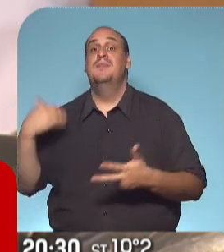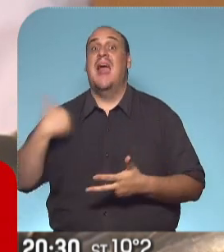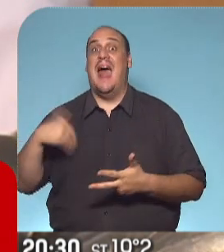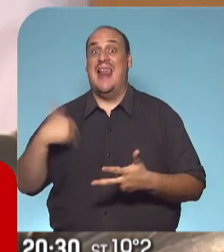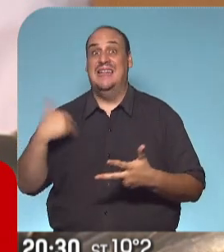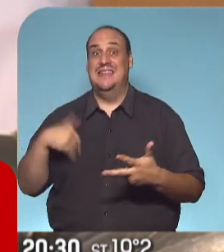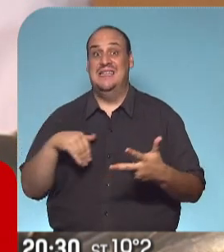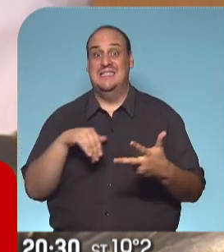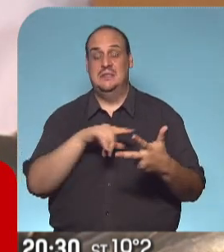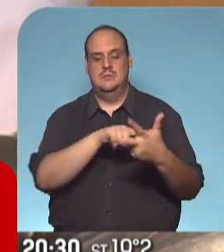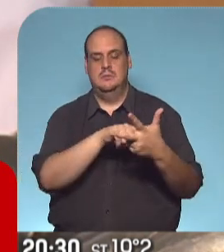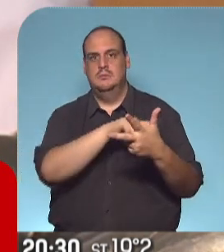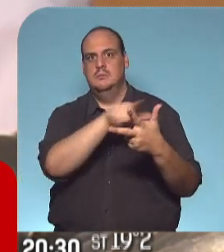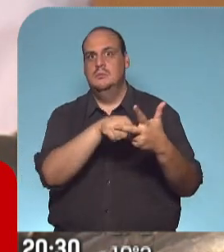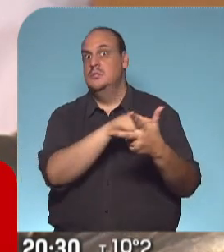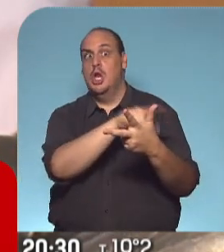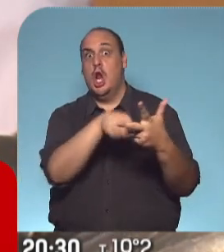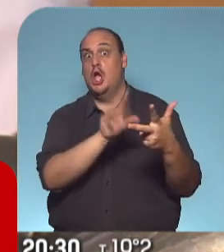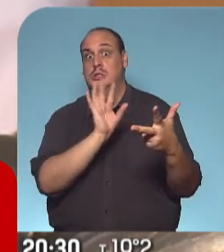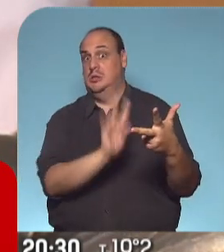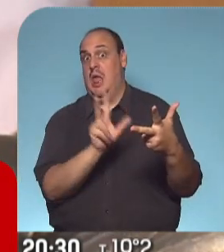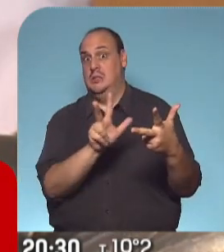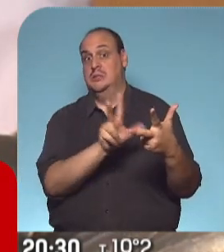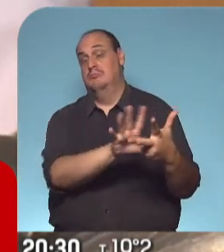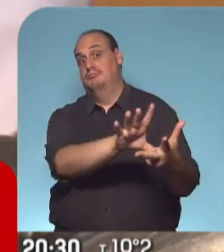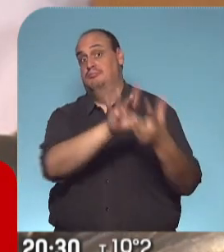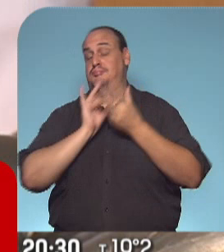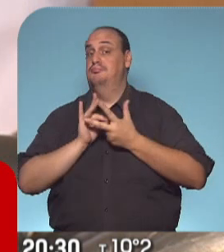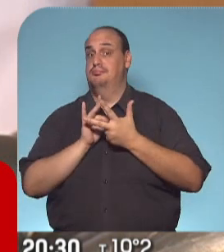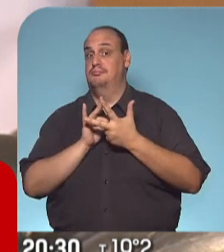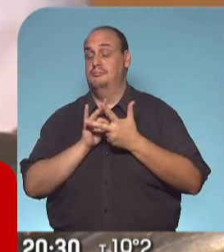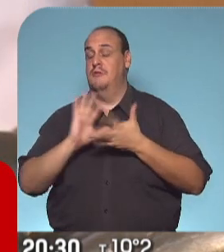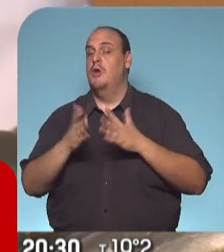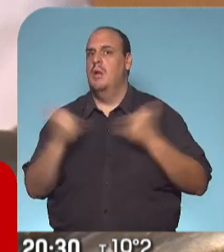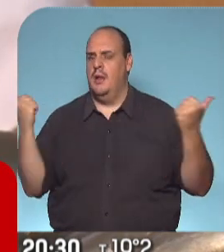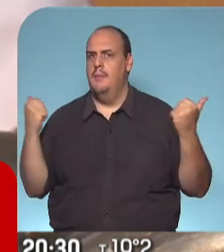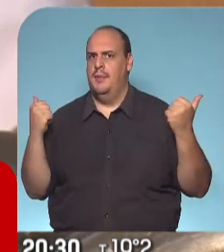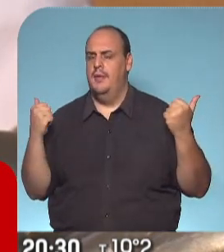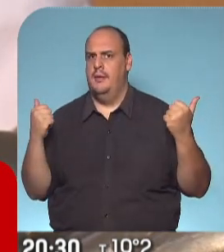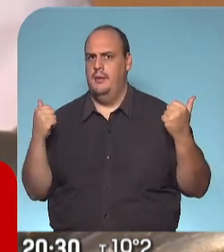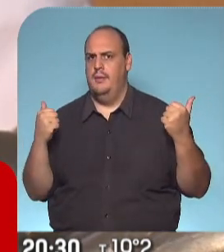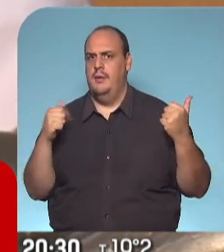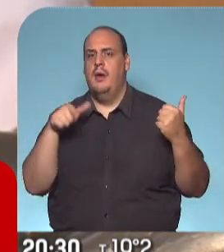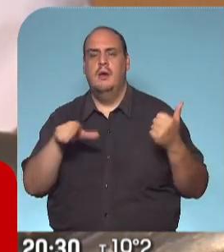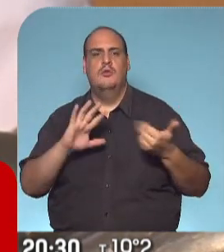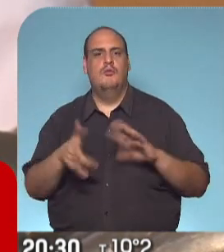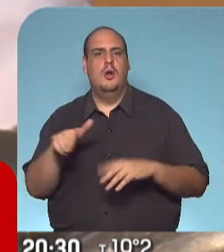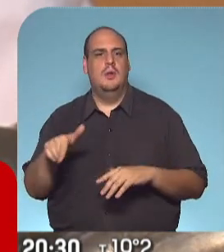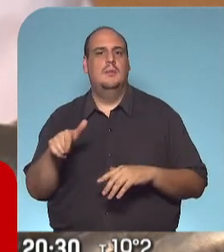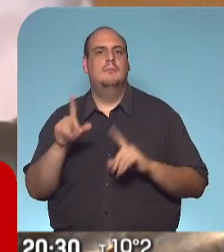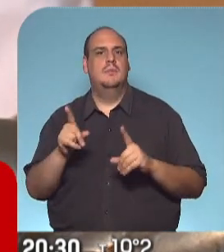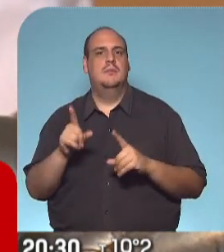adoptó los tres grupos de medidas al mismo tiempo y lo hizo de forma rápida. Y eso tiene que ver con las características de nuestra